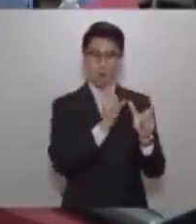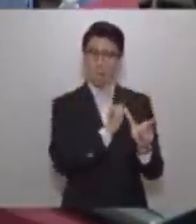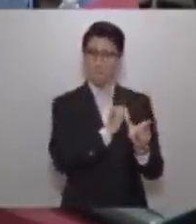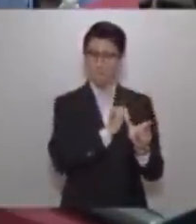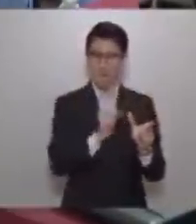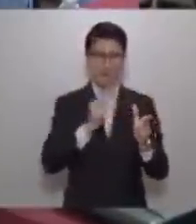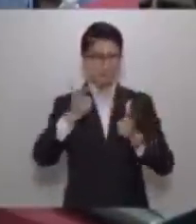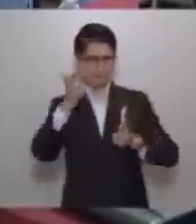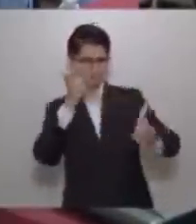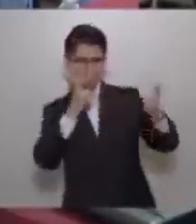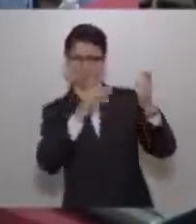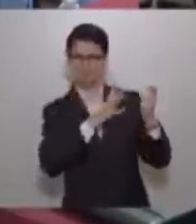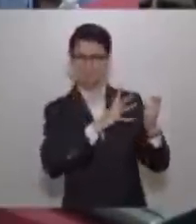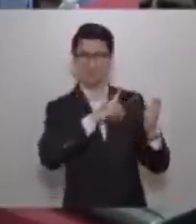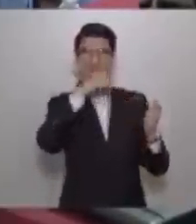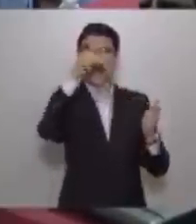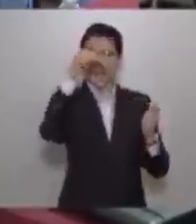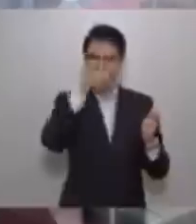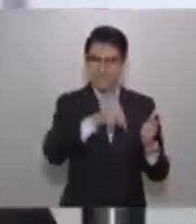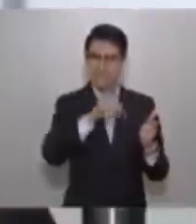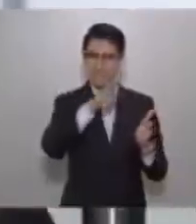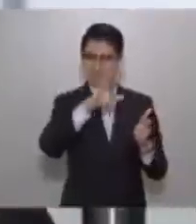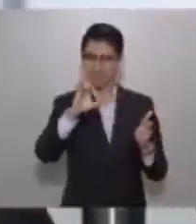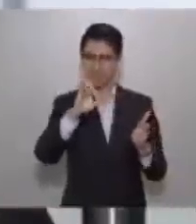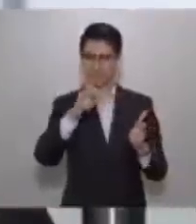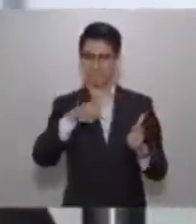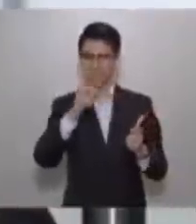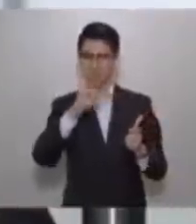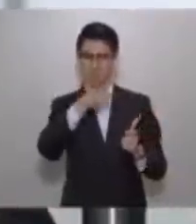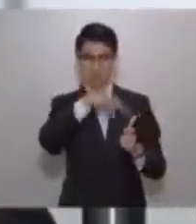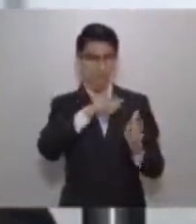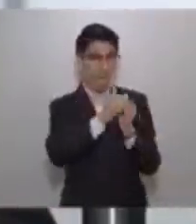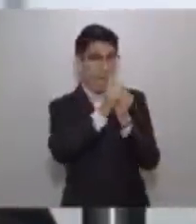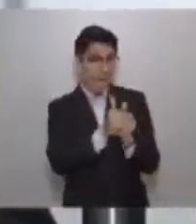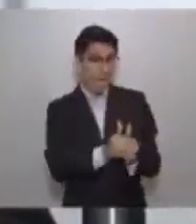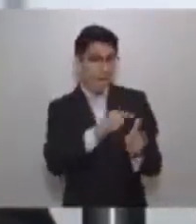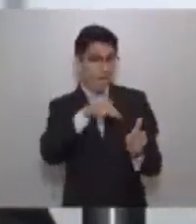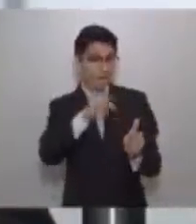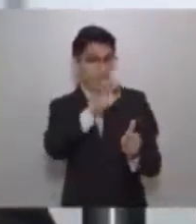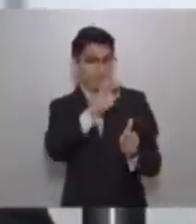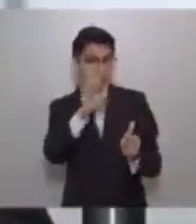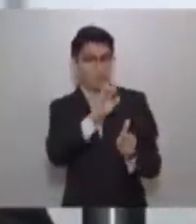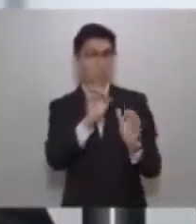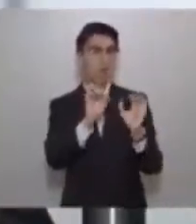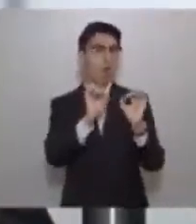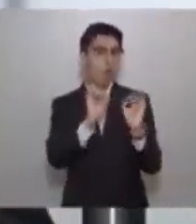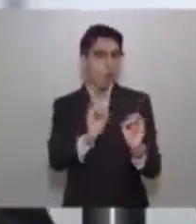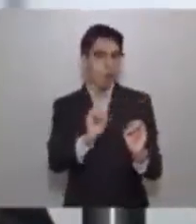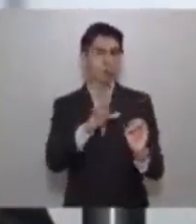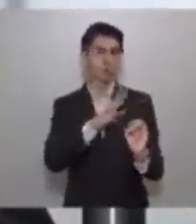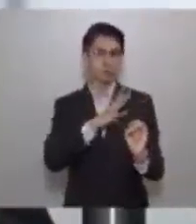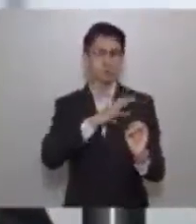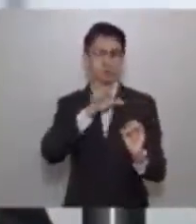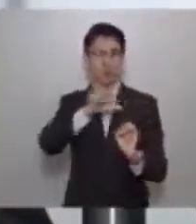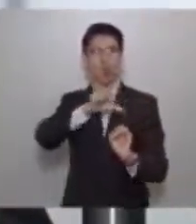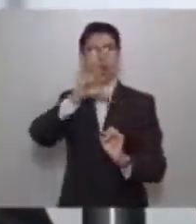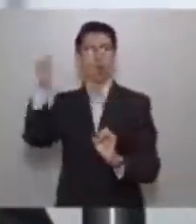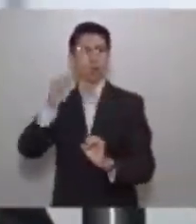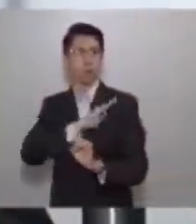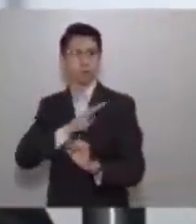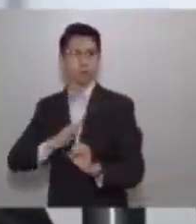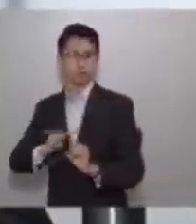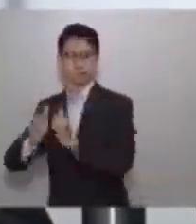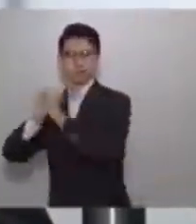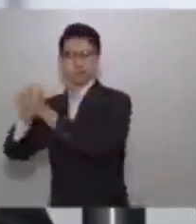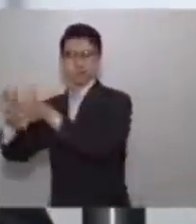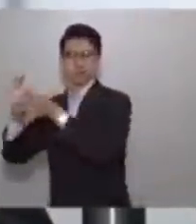en otros municipios. Son grupos delictivos que tienen presencia y arraigo en otros municipios, por